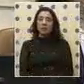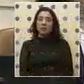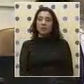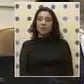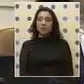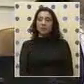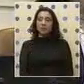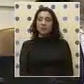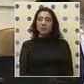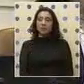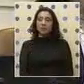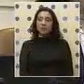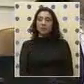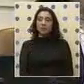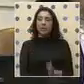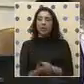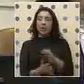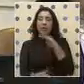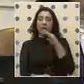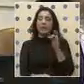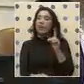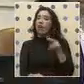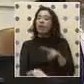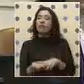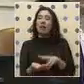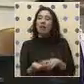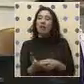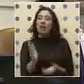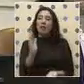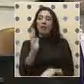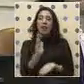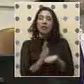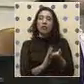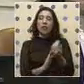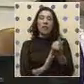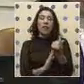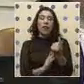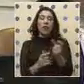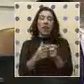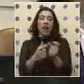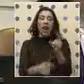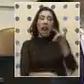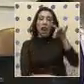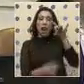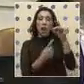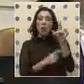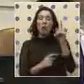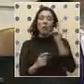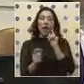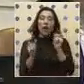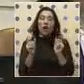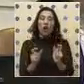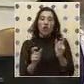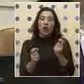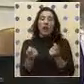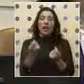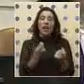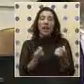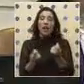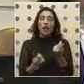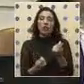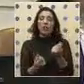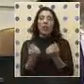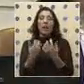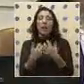Frente a ello, hay que decir que no es cierto que van a subir las tarifas de la luz porque eso está regulado y negociado